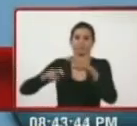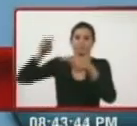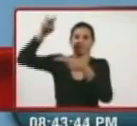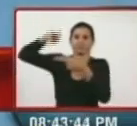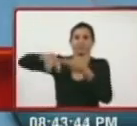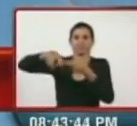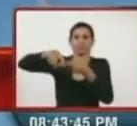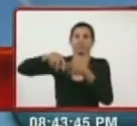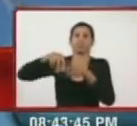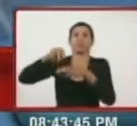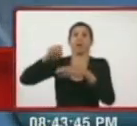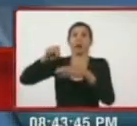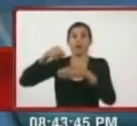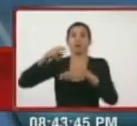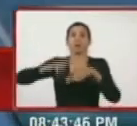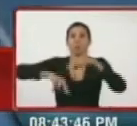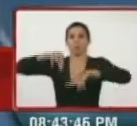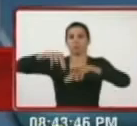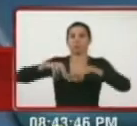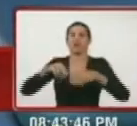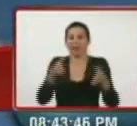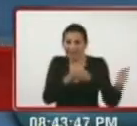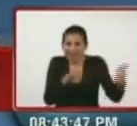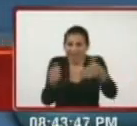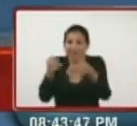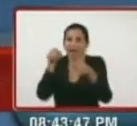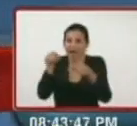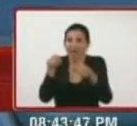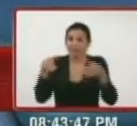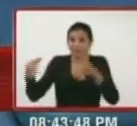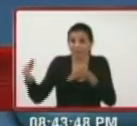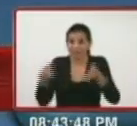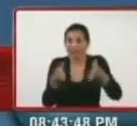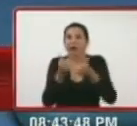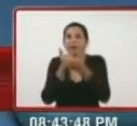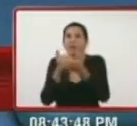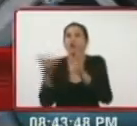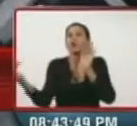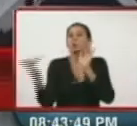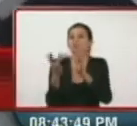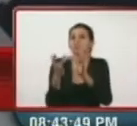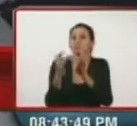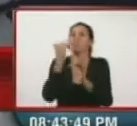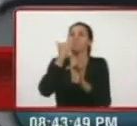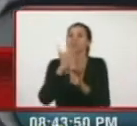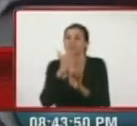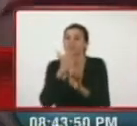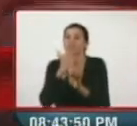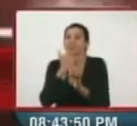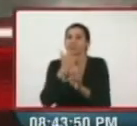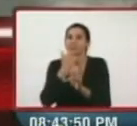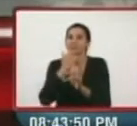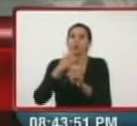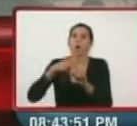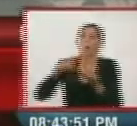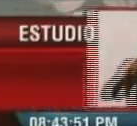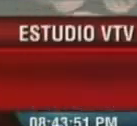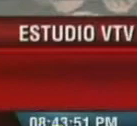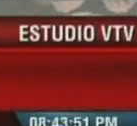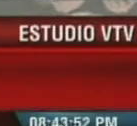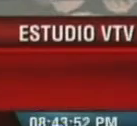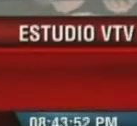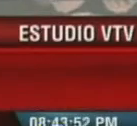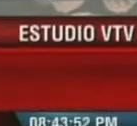en el estado Carabobo, porque la variante es la arteria que comunica Valencia y gran parte del país con Puerto Cabello, siendo esto uno